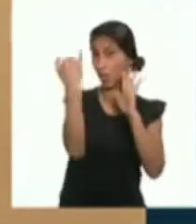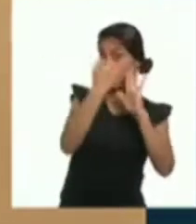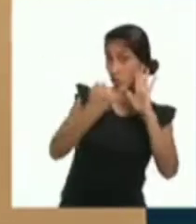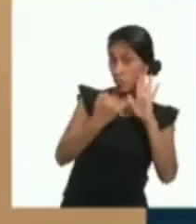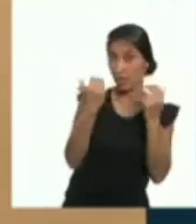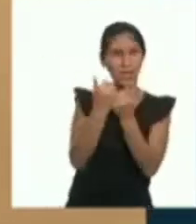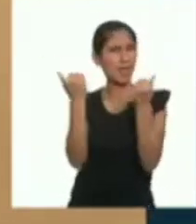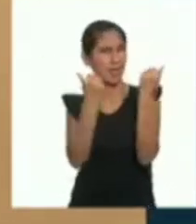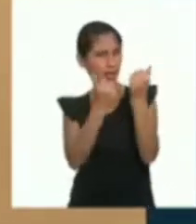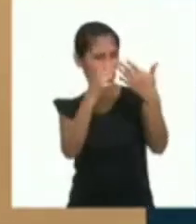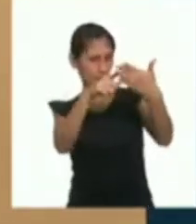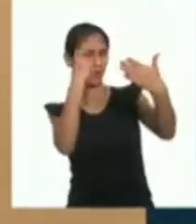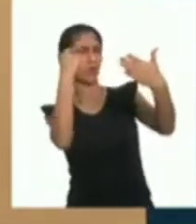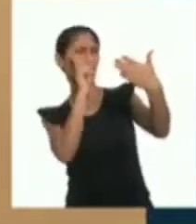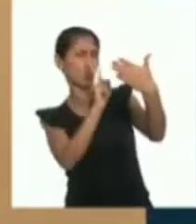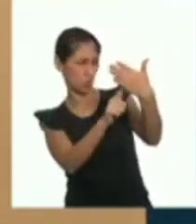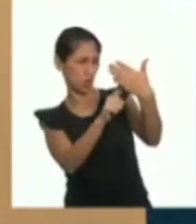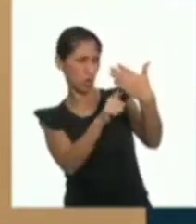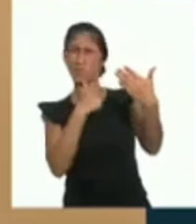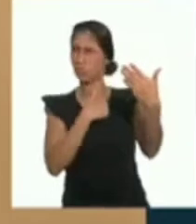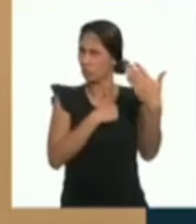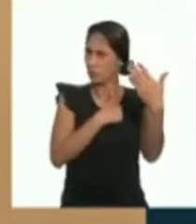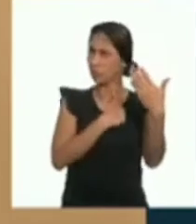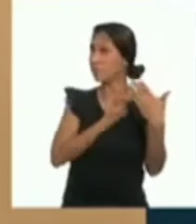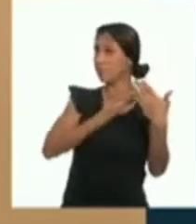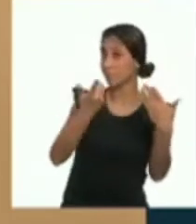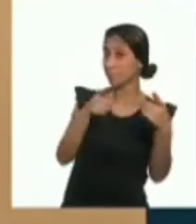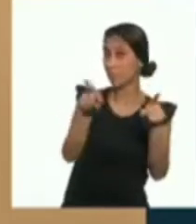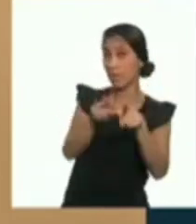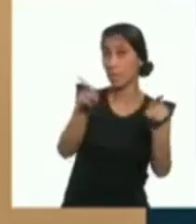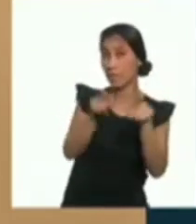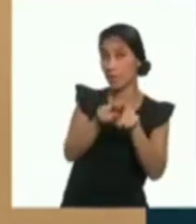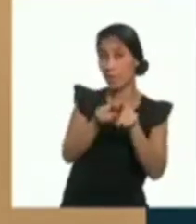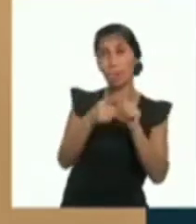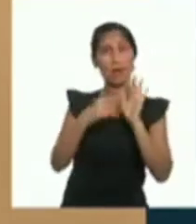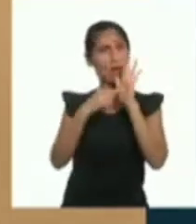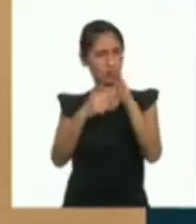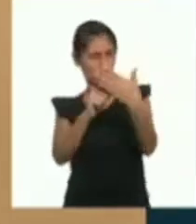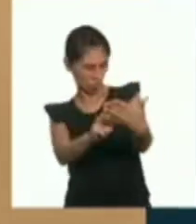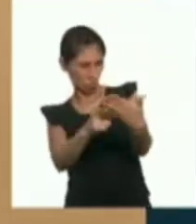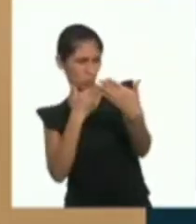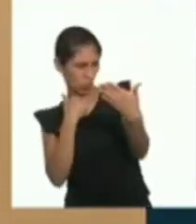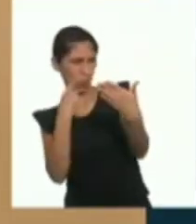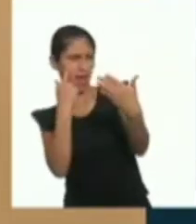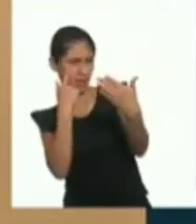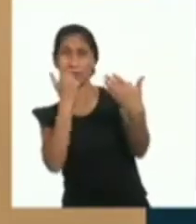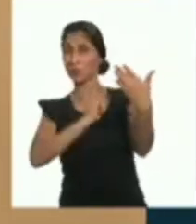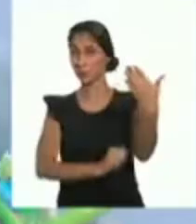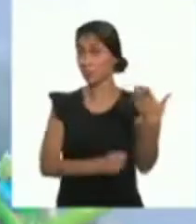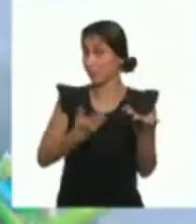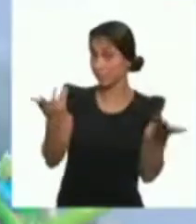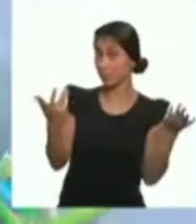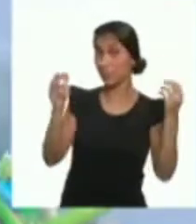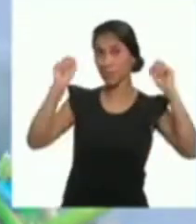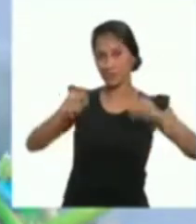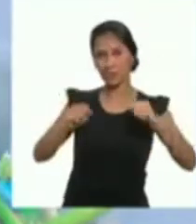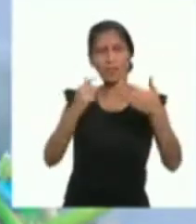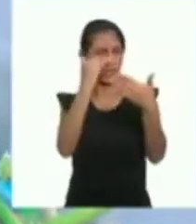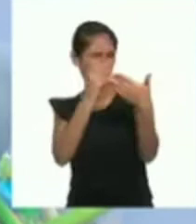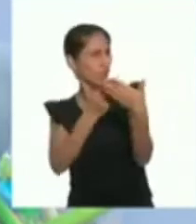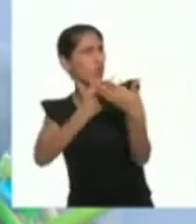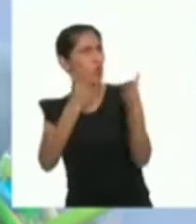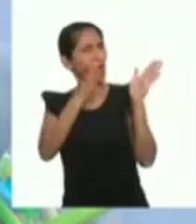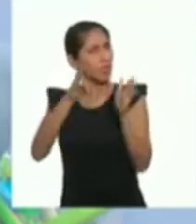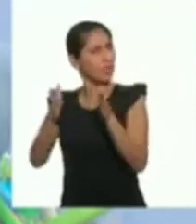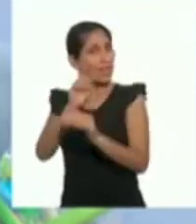imagen contribuyen a transmitir un mensaje, una intención. Y para transmitir lo que deseamos, debemos conocerlos. Claro, así